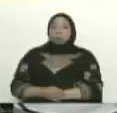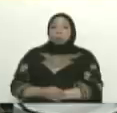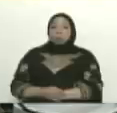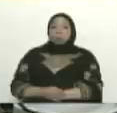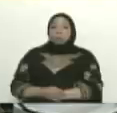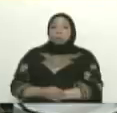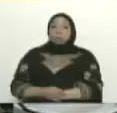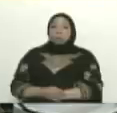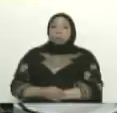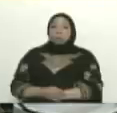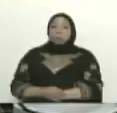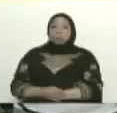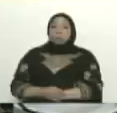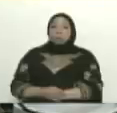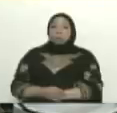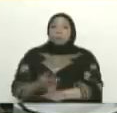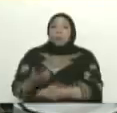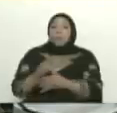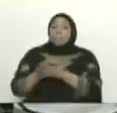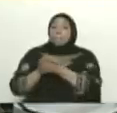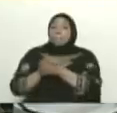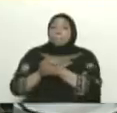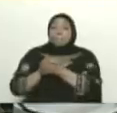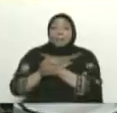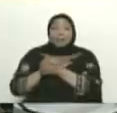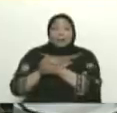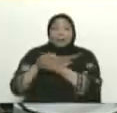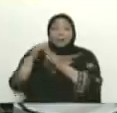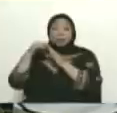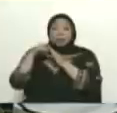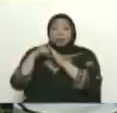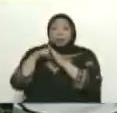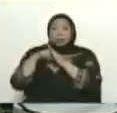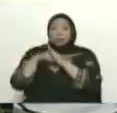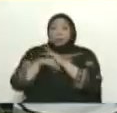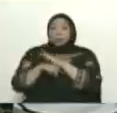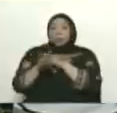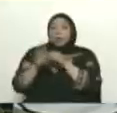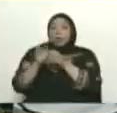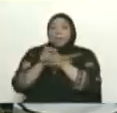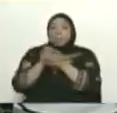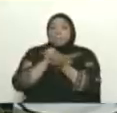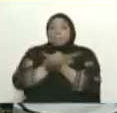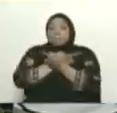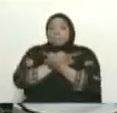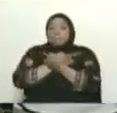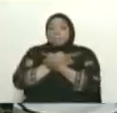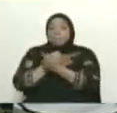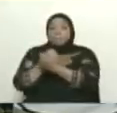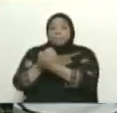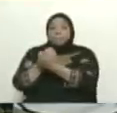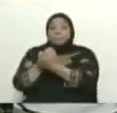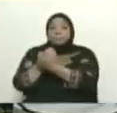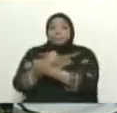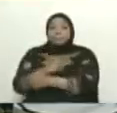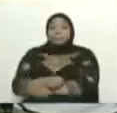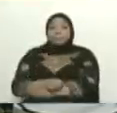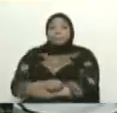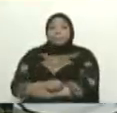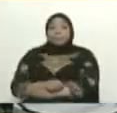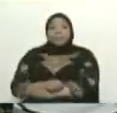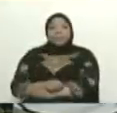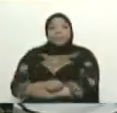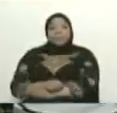los nexos profundos, los hilos amorosos que se fueron